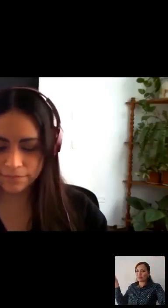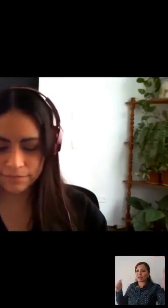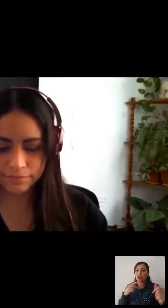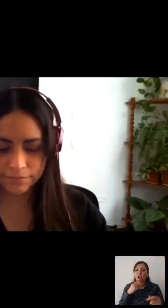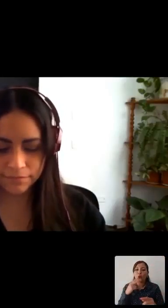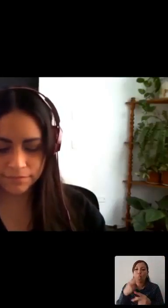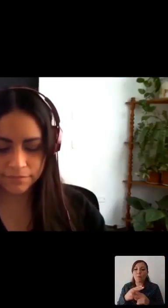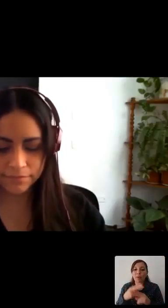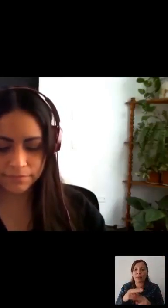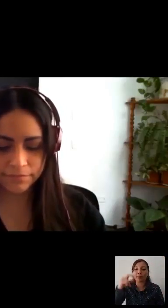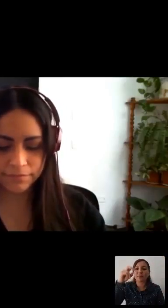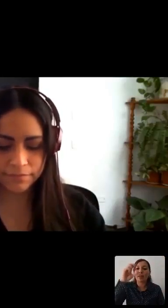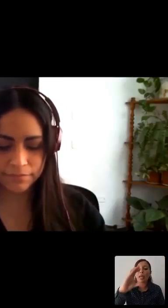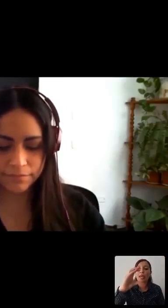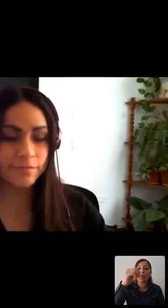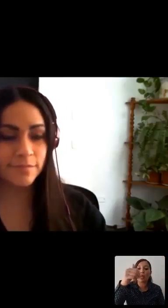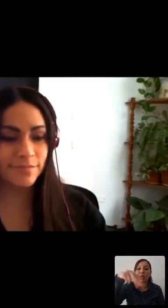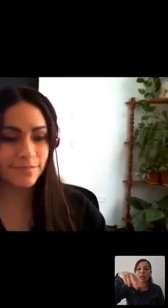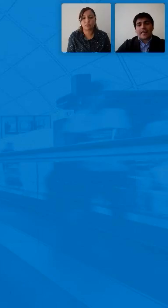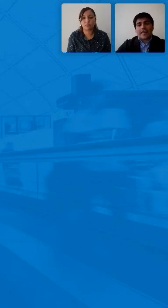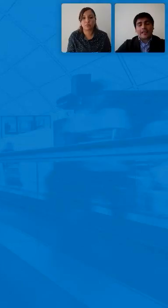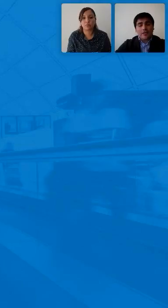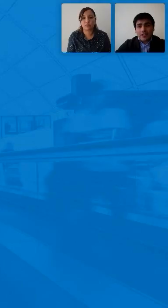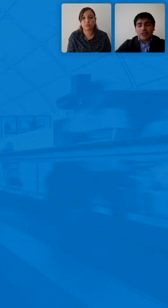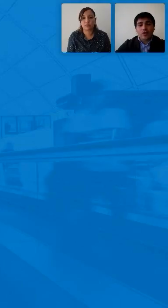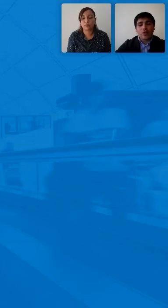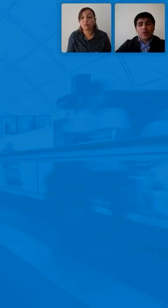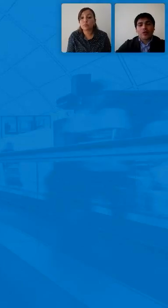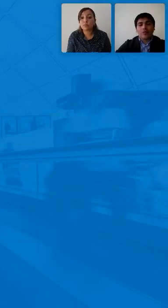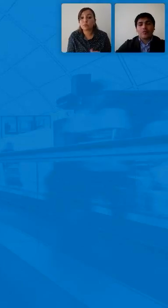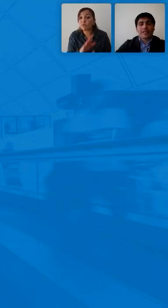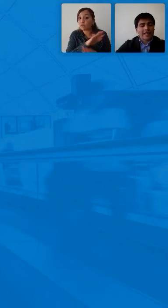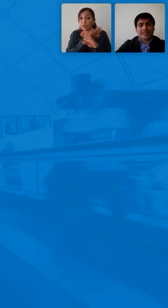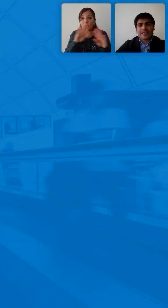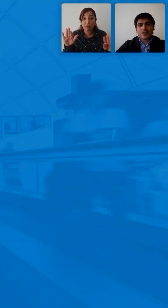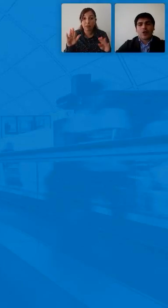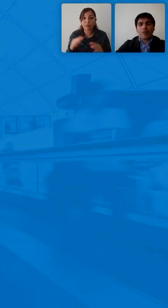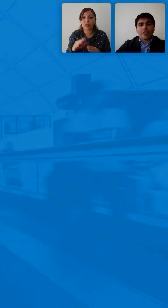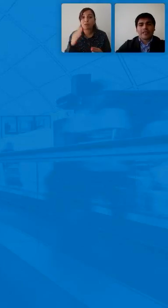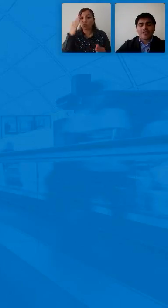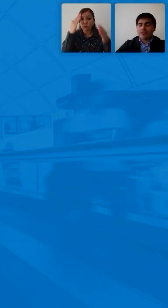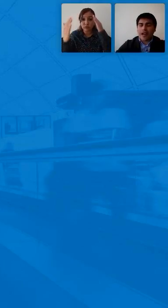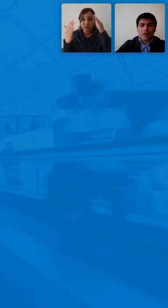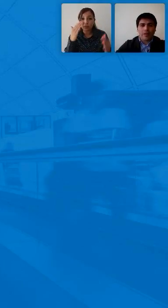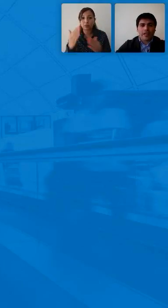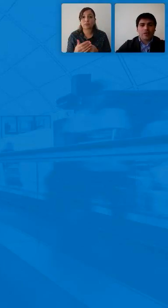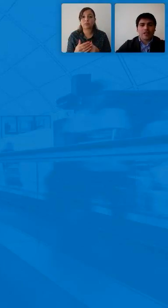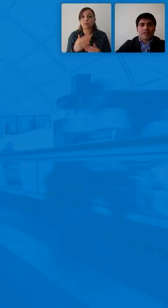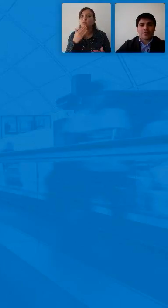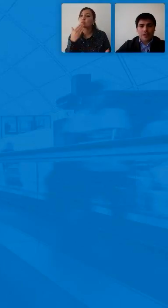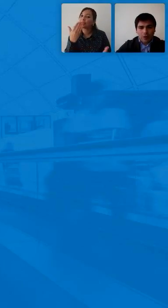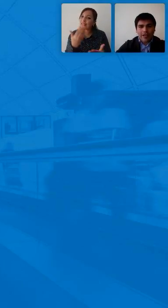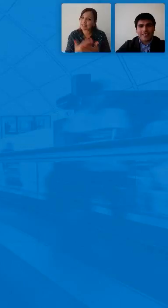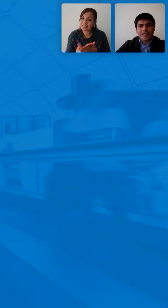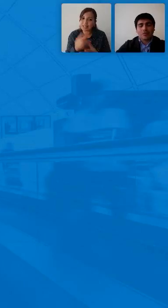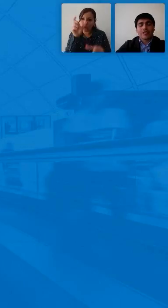99-726-7664. Aquí lo estamos esperando. Muchísimas gracias. Finalmente, esto ha sido todo por hoy. Muchas gracias a todos los